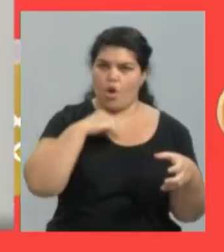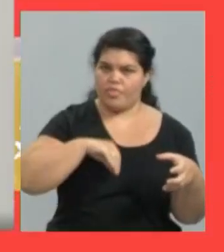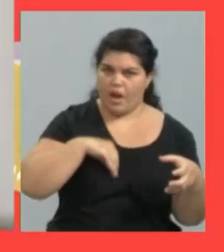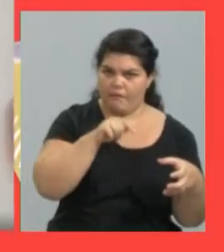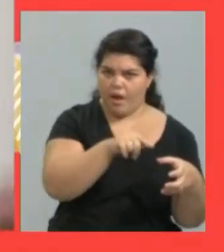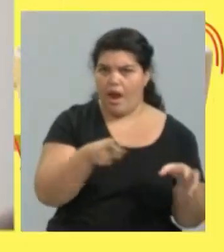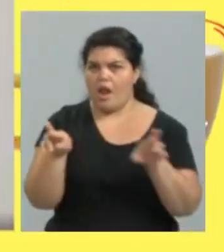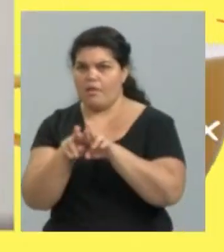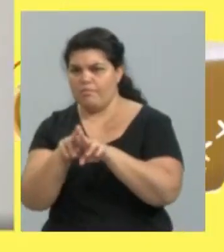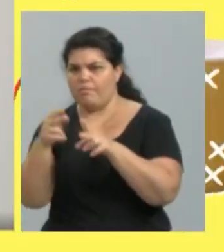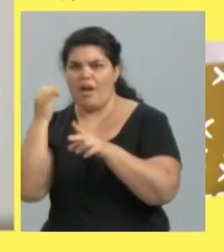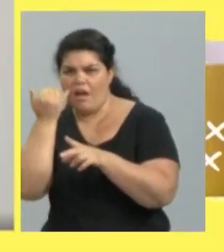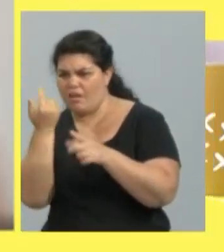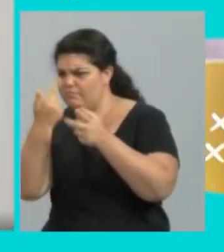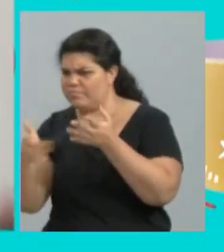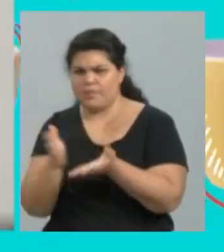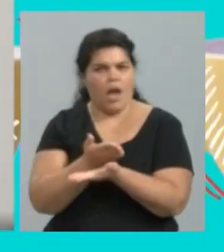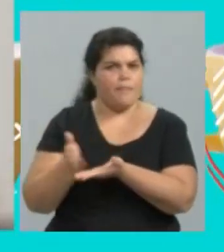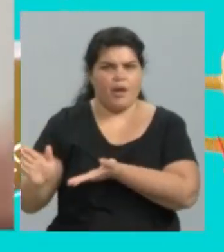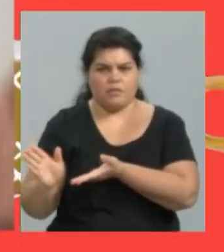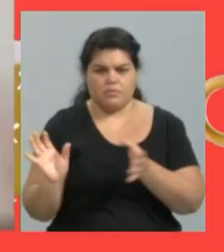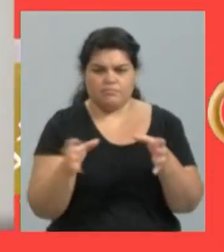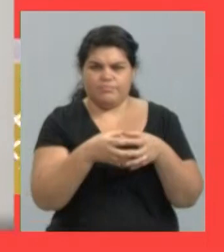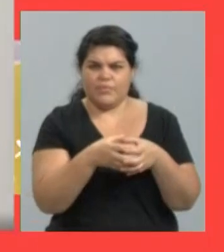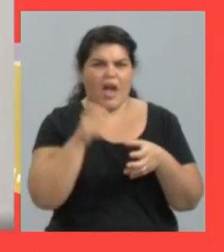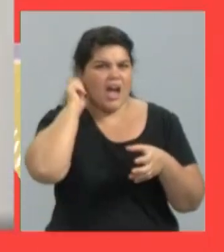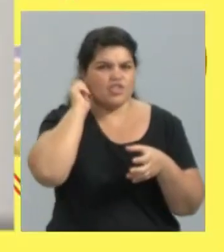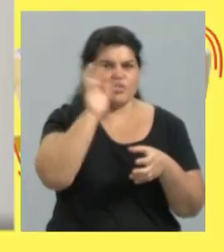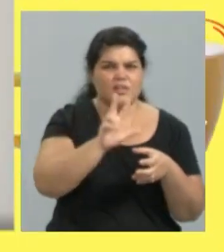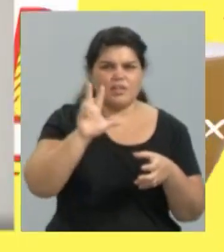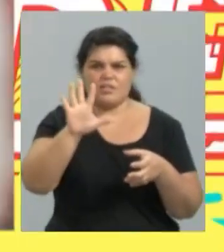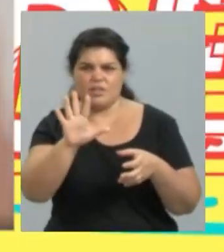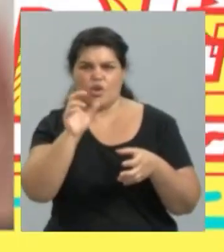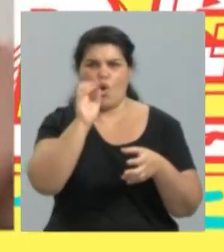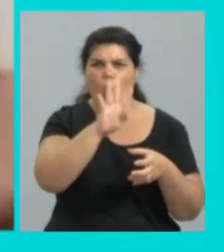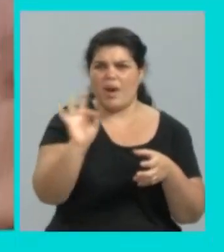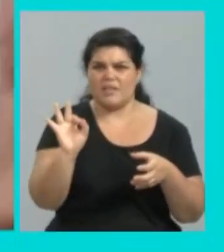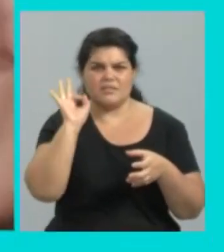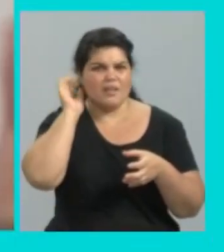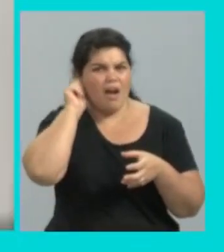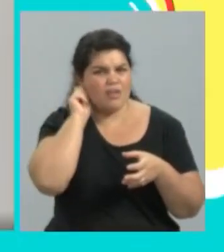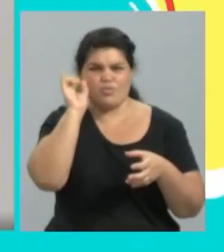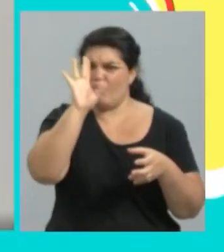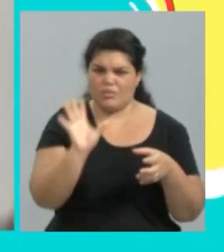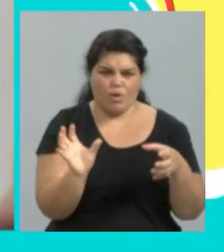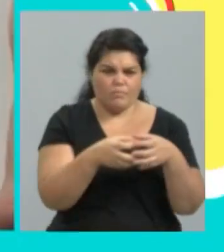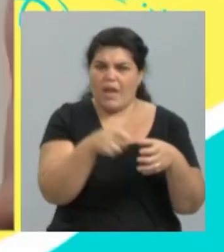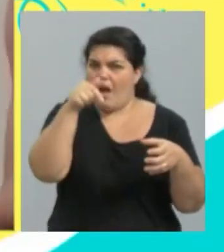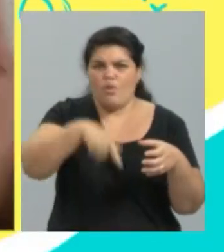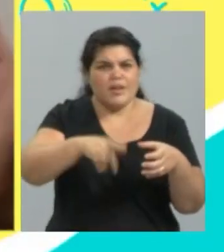las trabas tenemos como un destino de vida que es de 35 a 40 años. Claro. Entonces las políticas tienen que ser ahora.